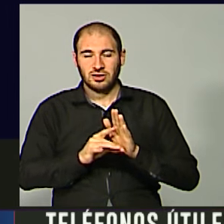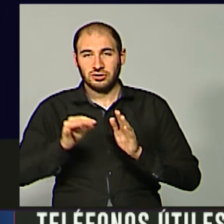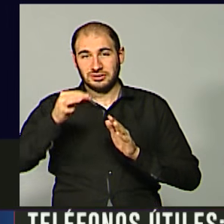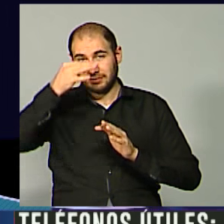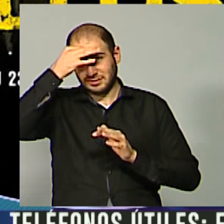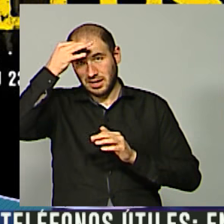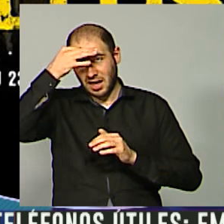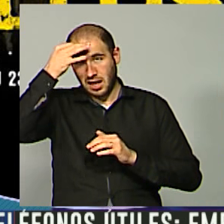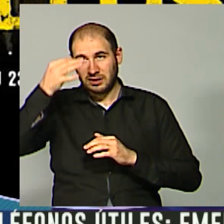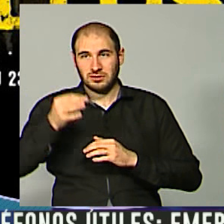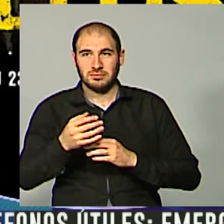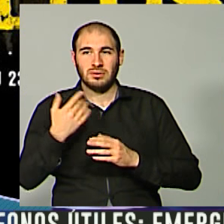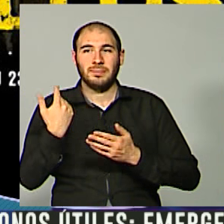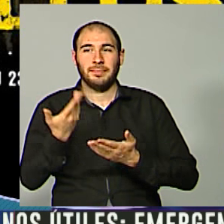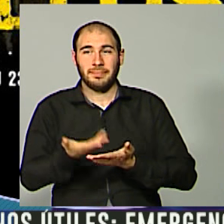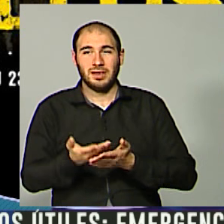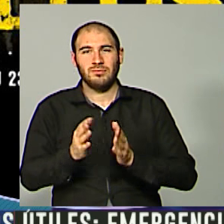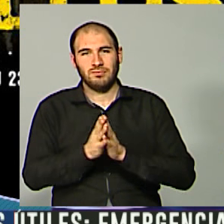obra en cuestión que recomendamos